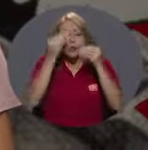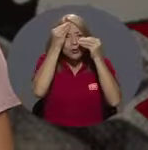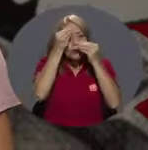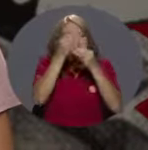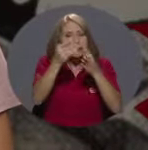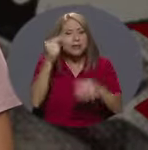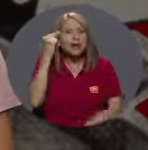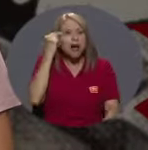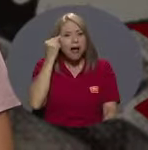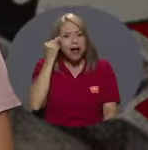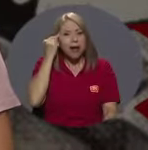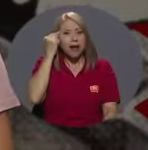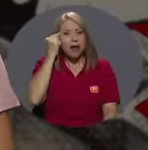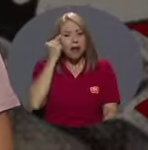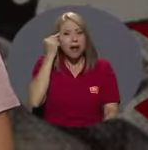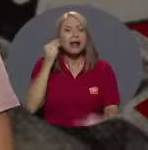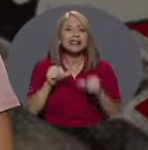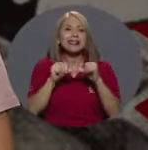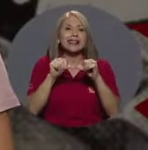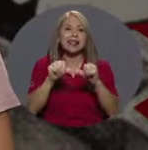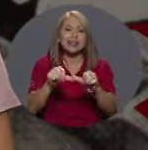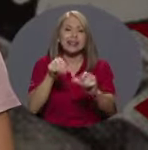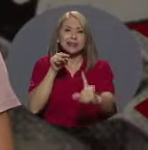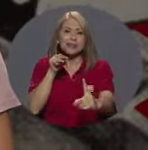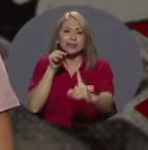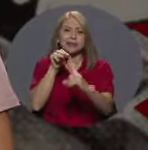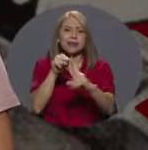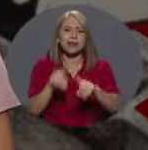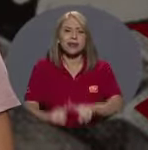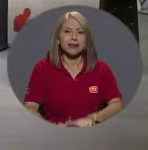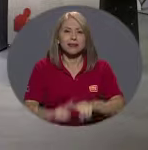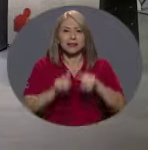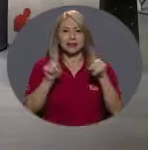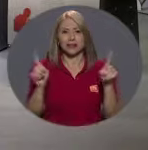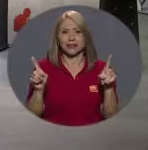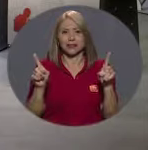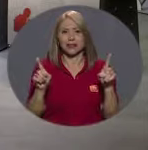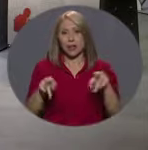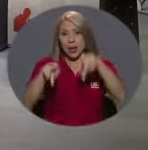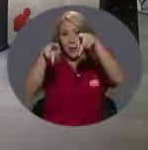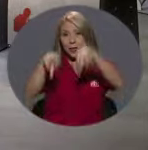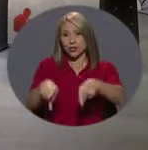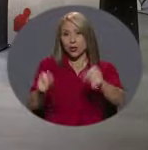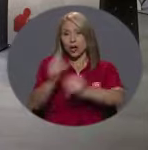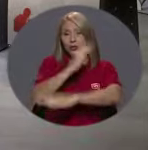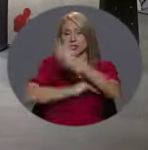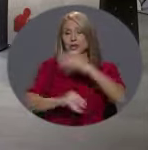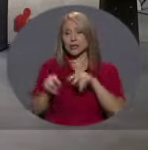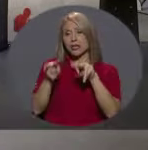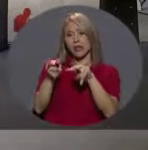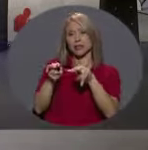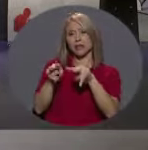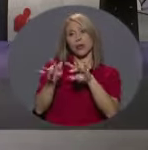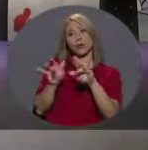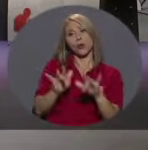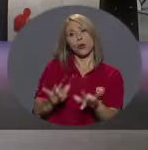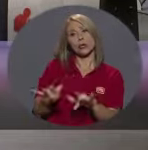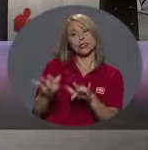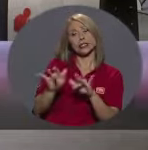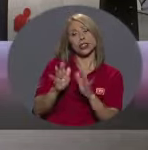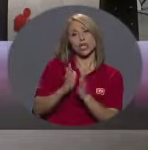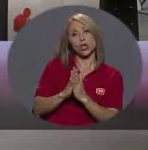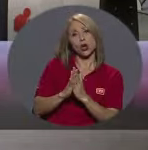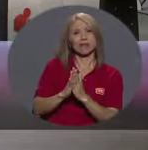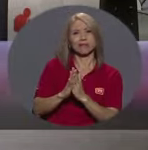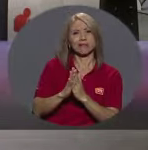crear conciencia, de seguir trabajando en un mensaje distinto, donde no vemos a la persona con discapacidad como el